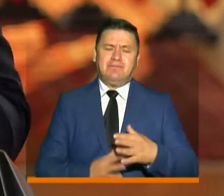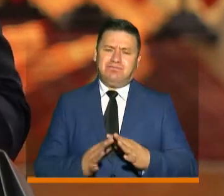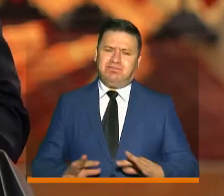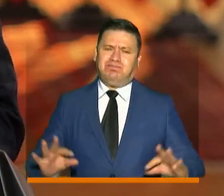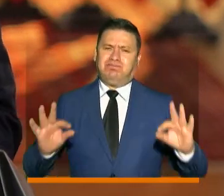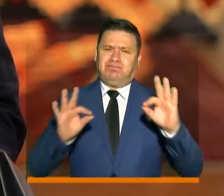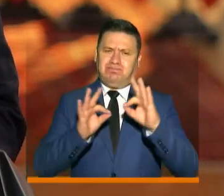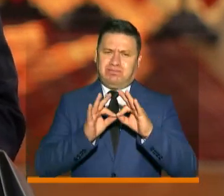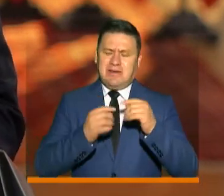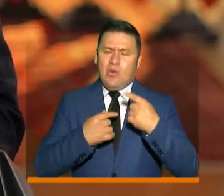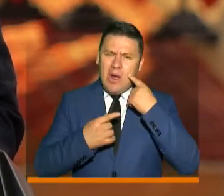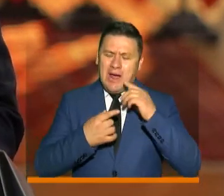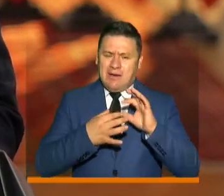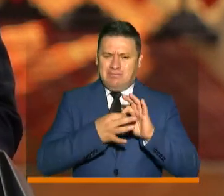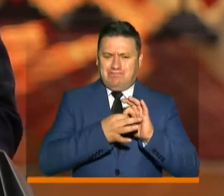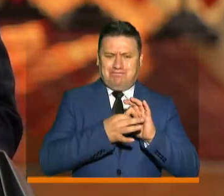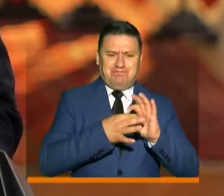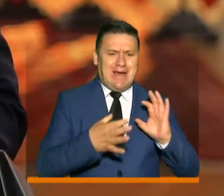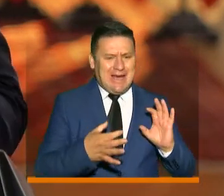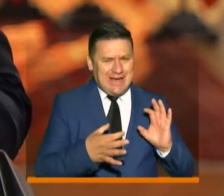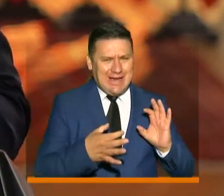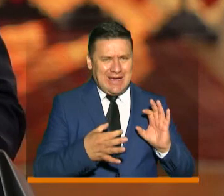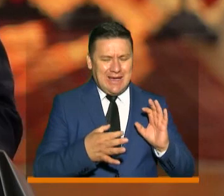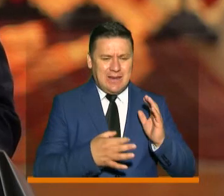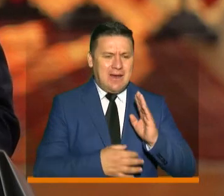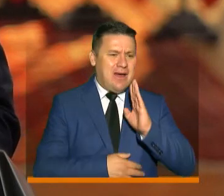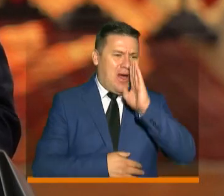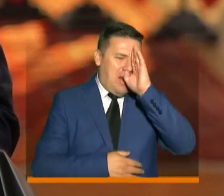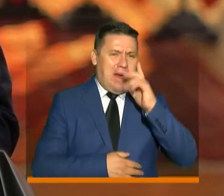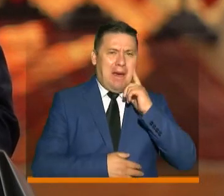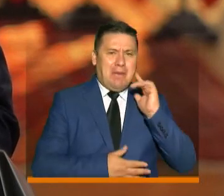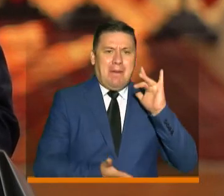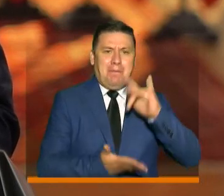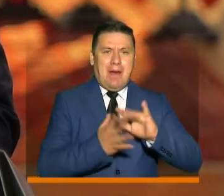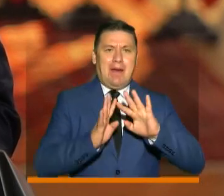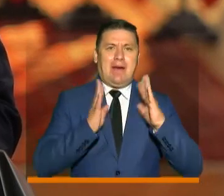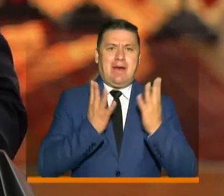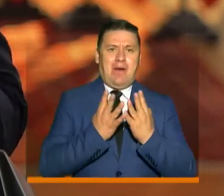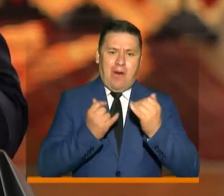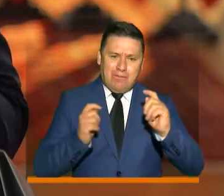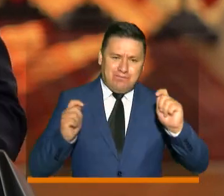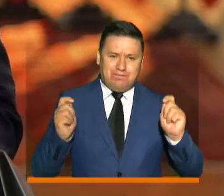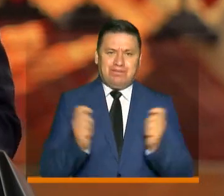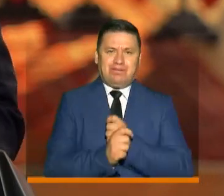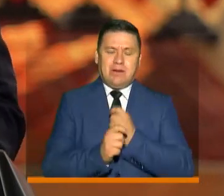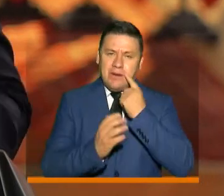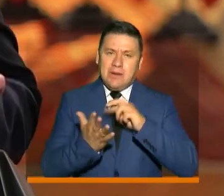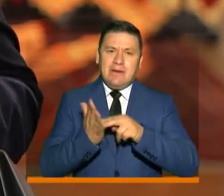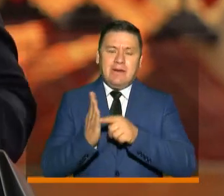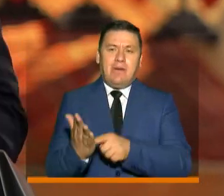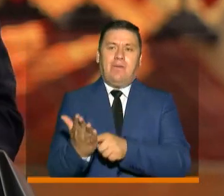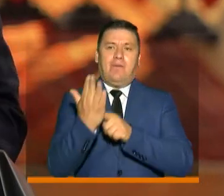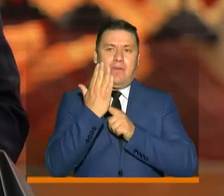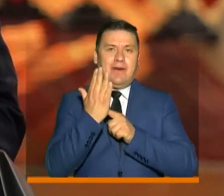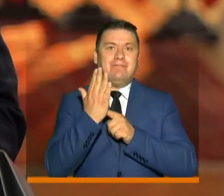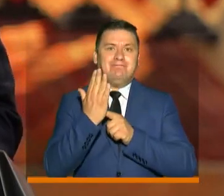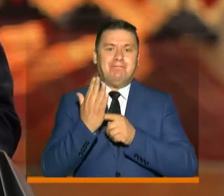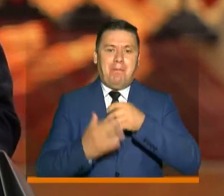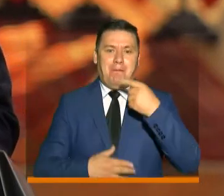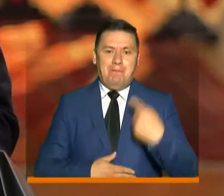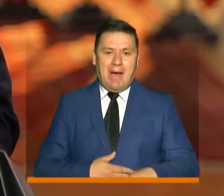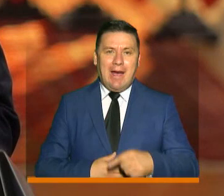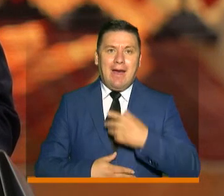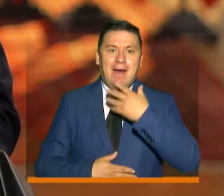misma una ruptura con las formas a las que estamos acostumbrados y refleja la nueva realidad que